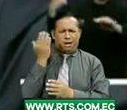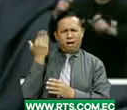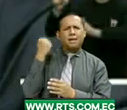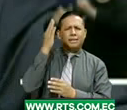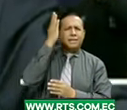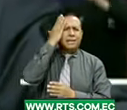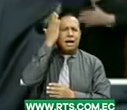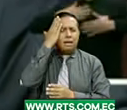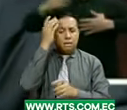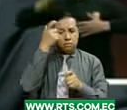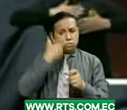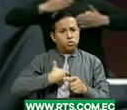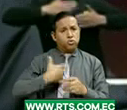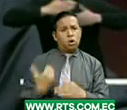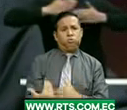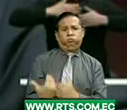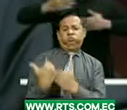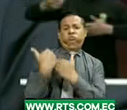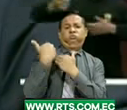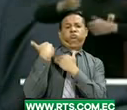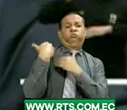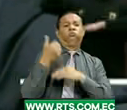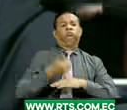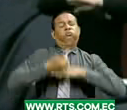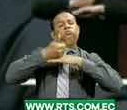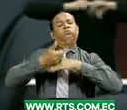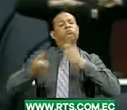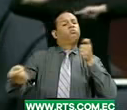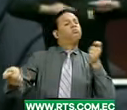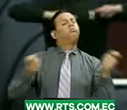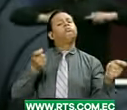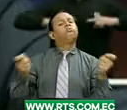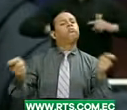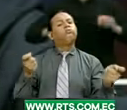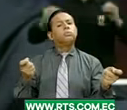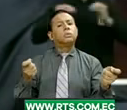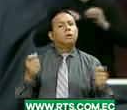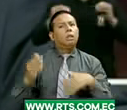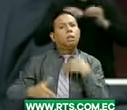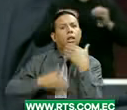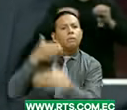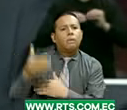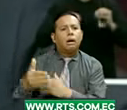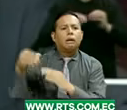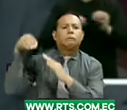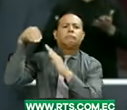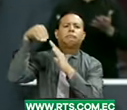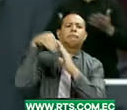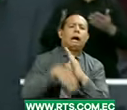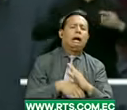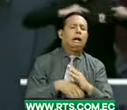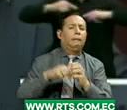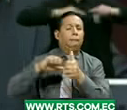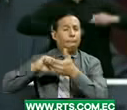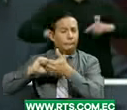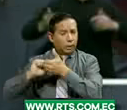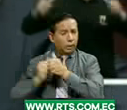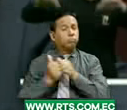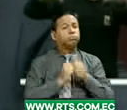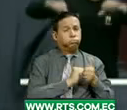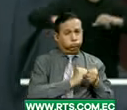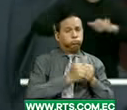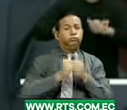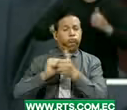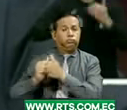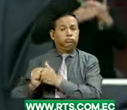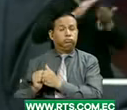el poder luego terminan buscando clemencia por los crímenes que ocurren cuando ese